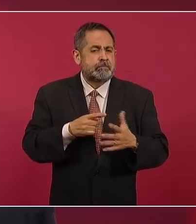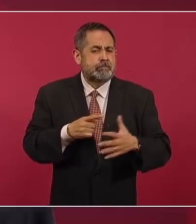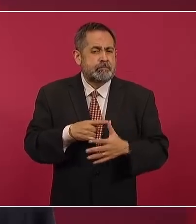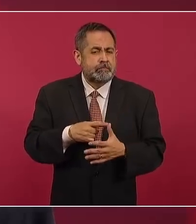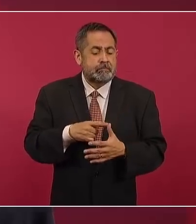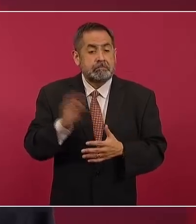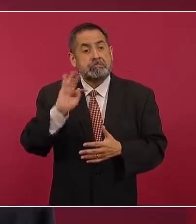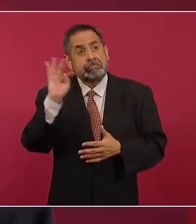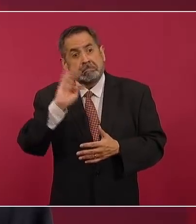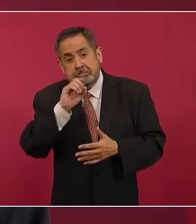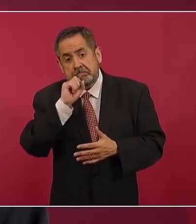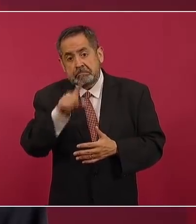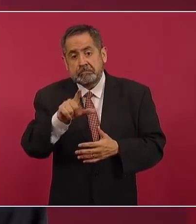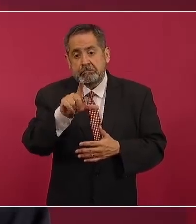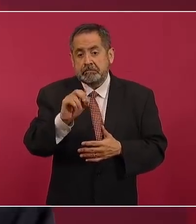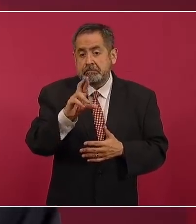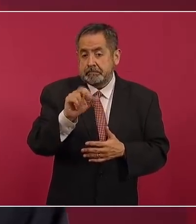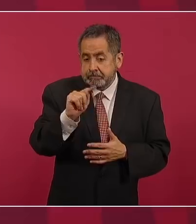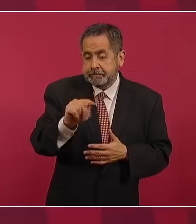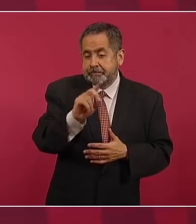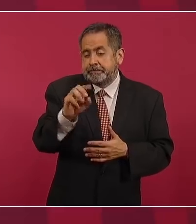a lo mejor Lore de Mola,